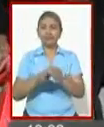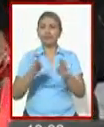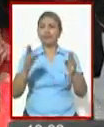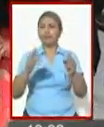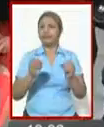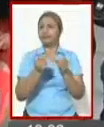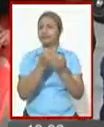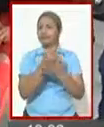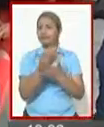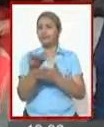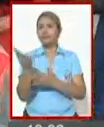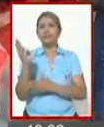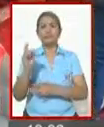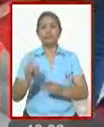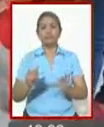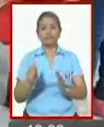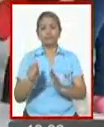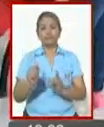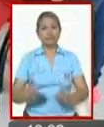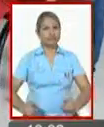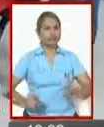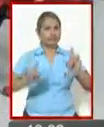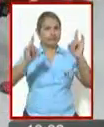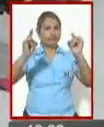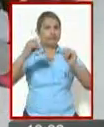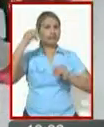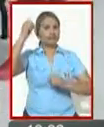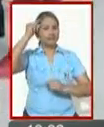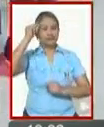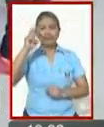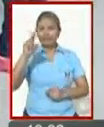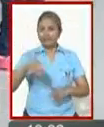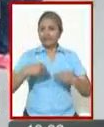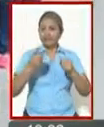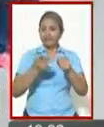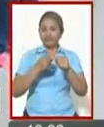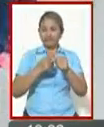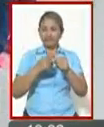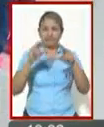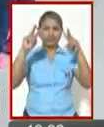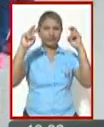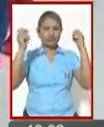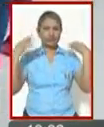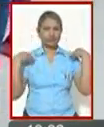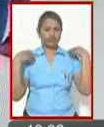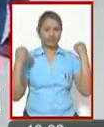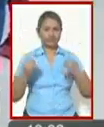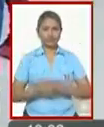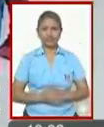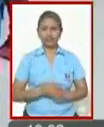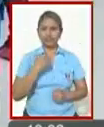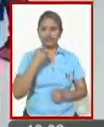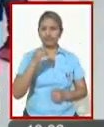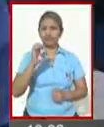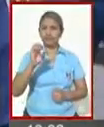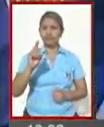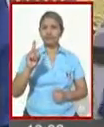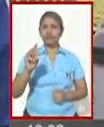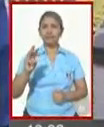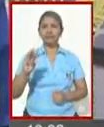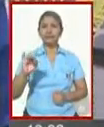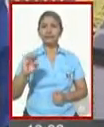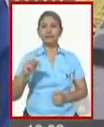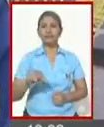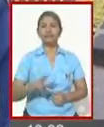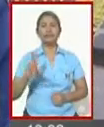de varios edificios de parte del gobierno y no le dan supuestamente prioridad al tema de salud? Esto dice Edwin Muñoz.